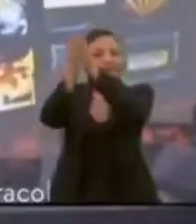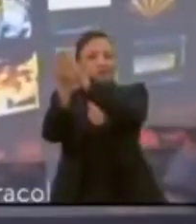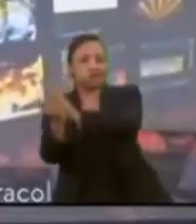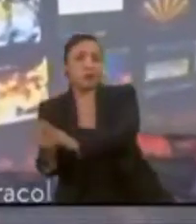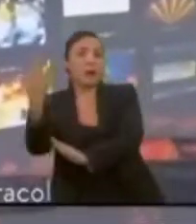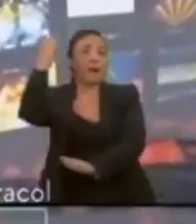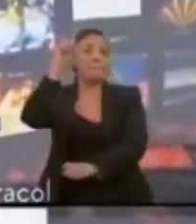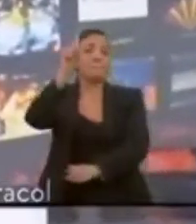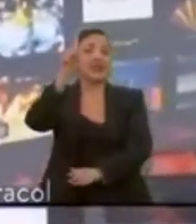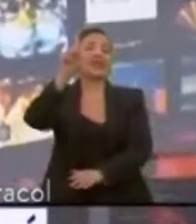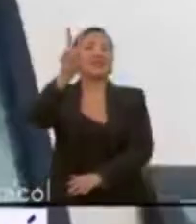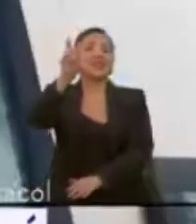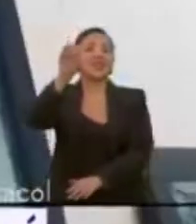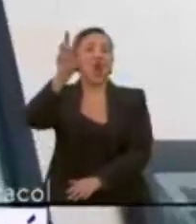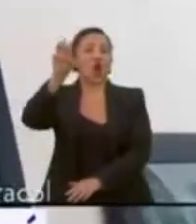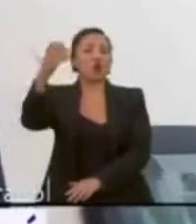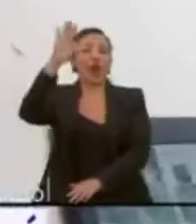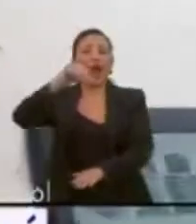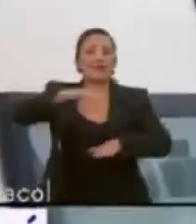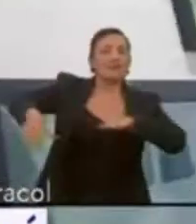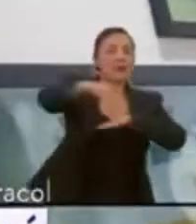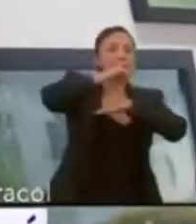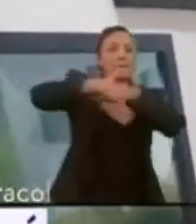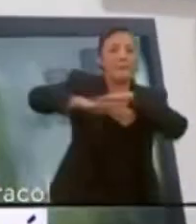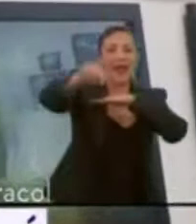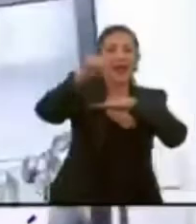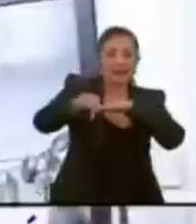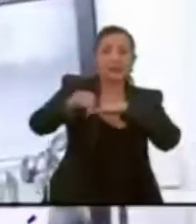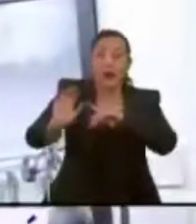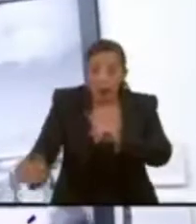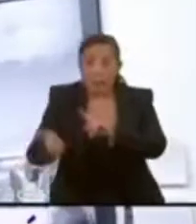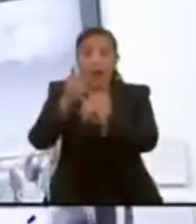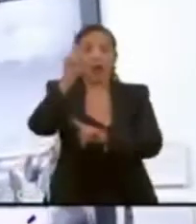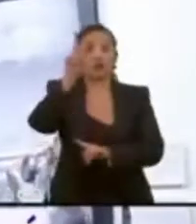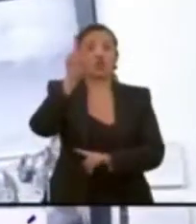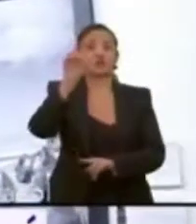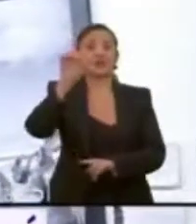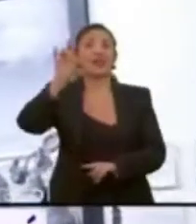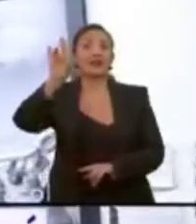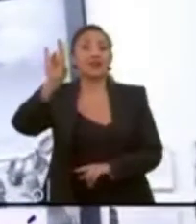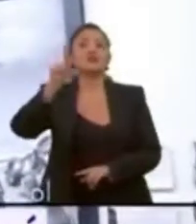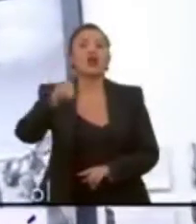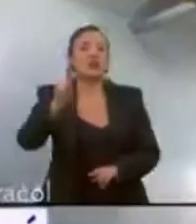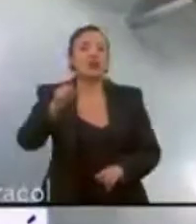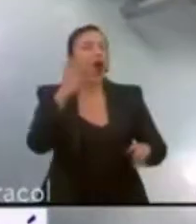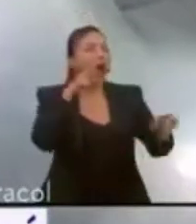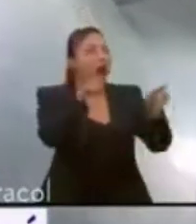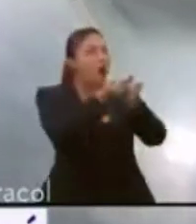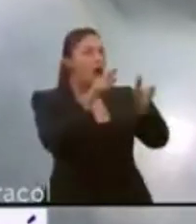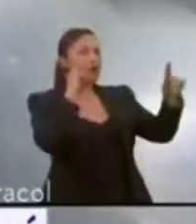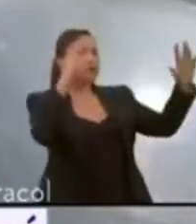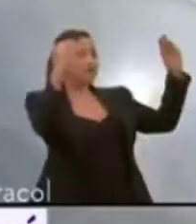1708 en las aguas de la Heroica y allá en 2015. También hay una experiencia interactiva con audios, videos y